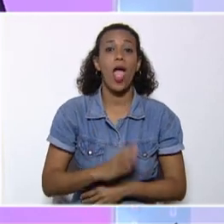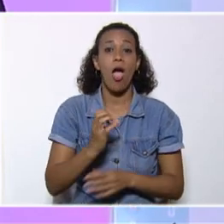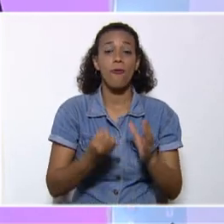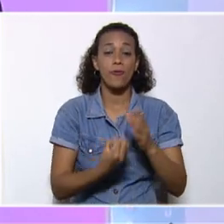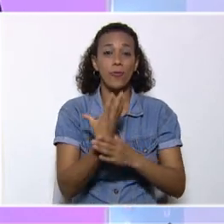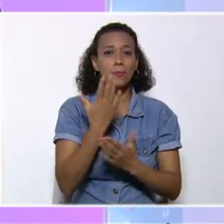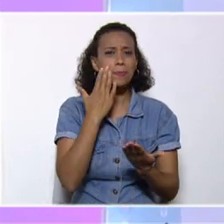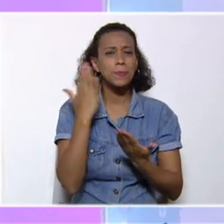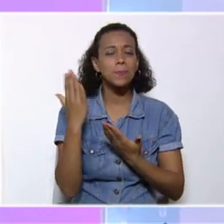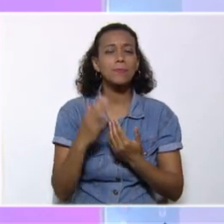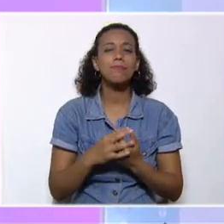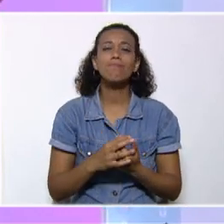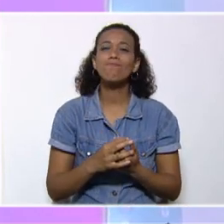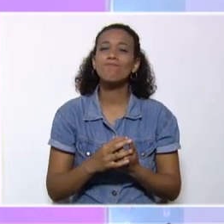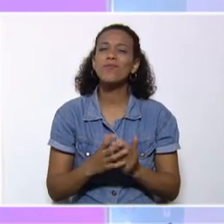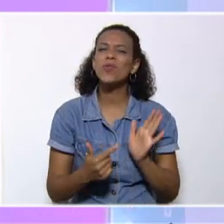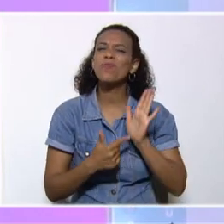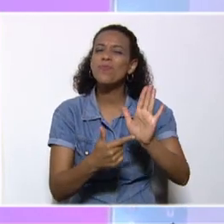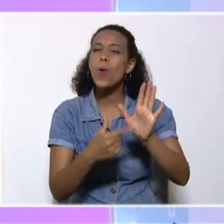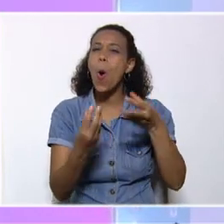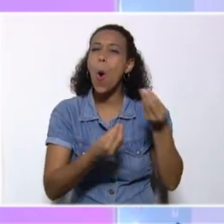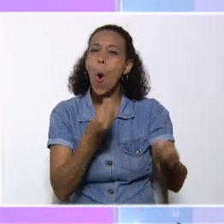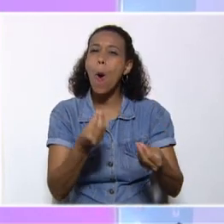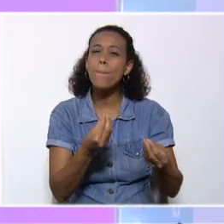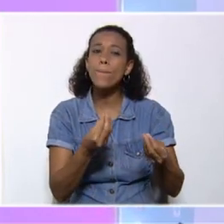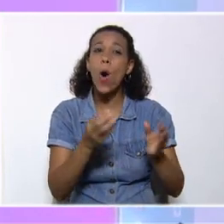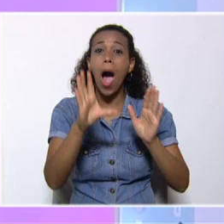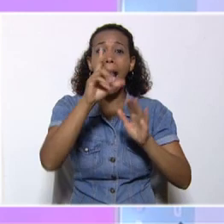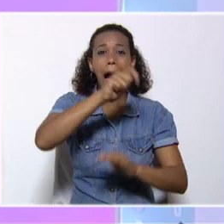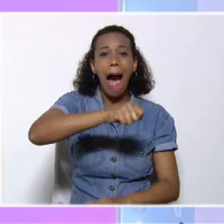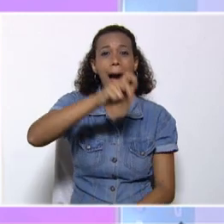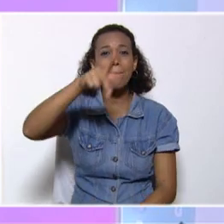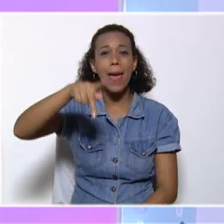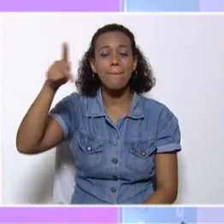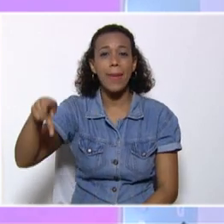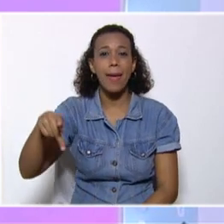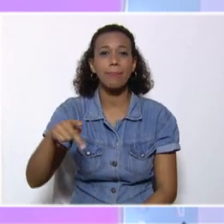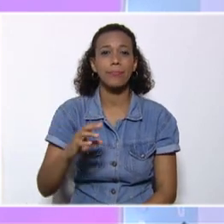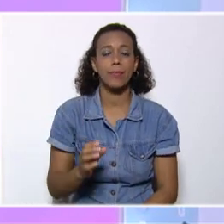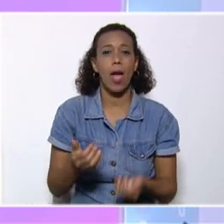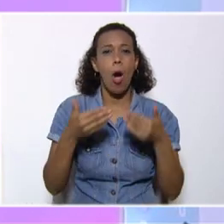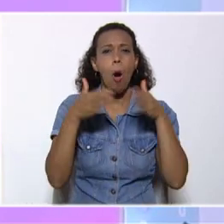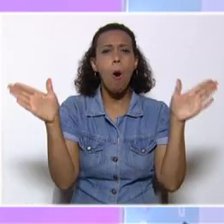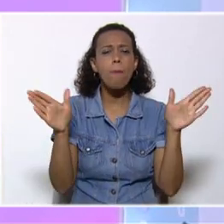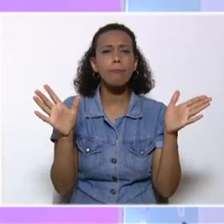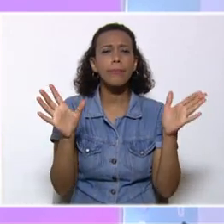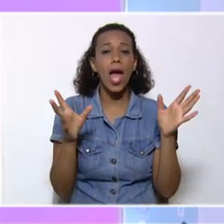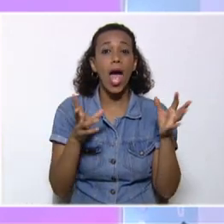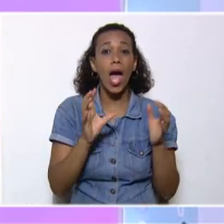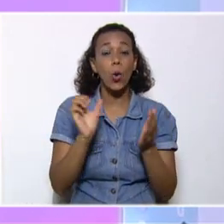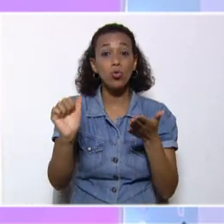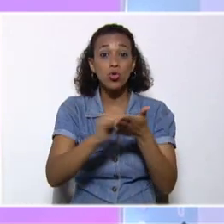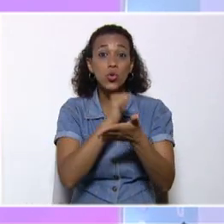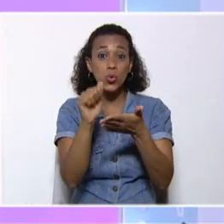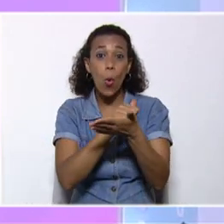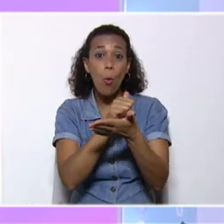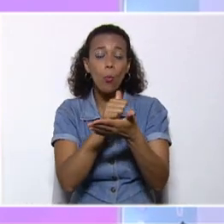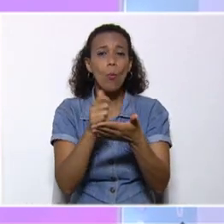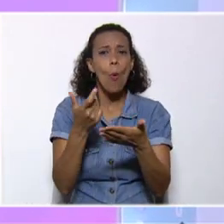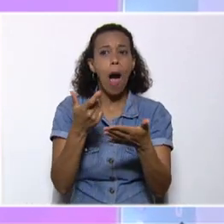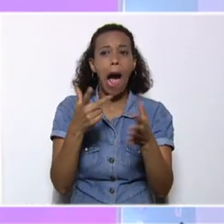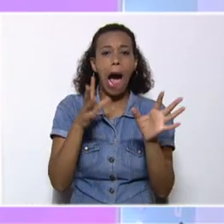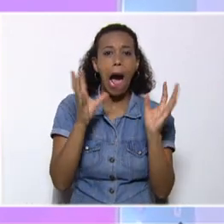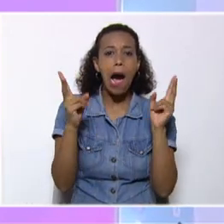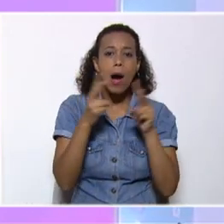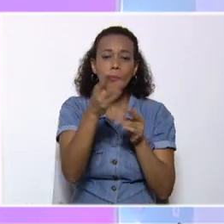Telemática, Fundavic, nos presenta la aplicación OpenShock. Se trata de un software que nos va a permitir